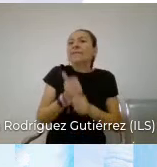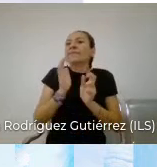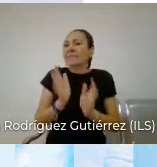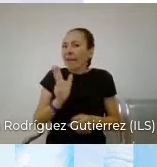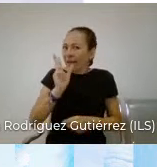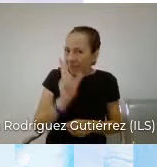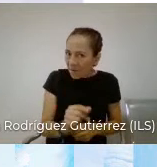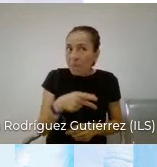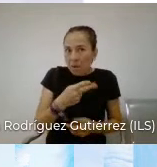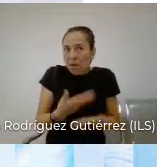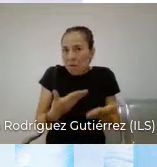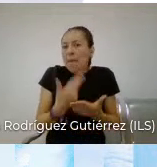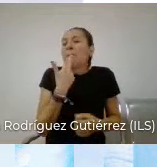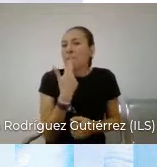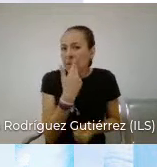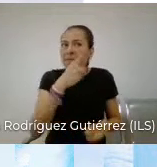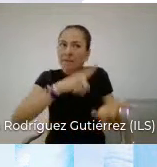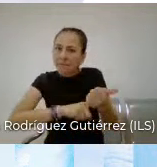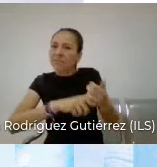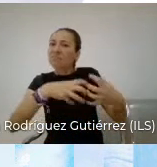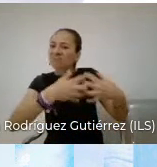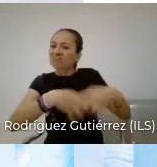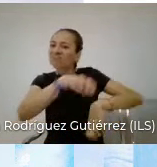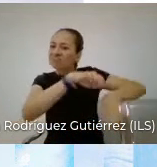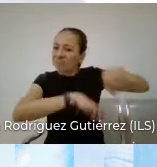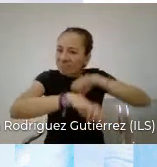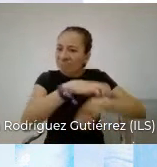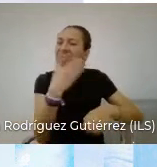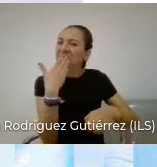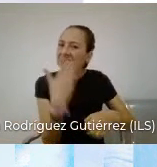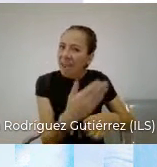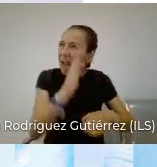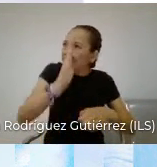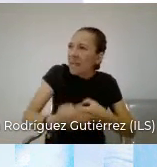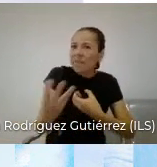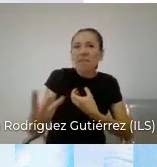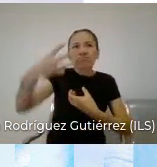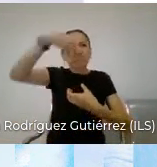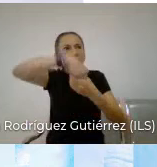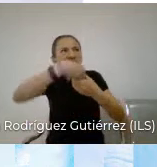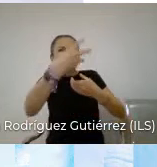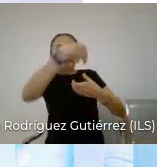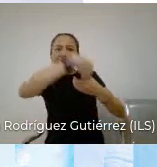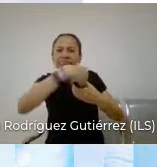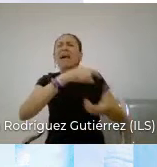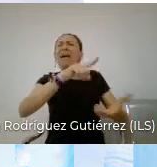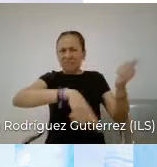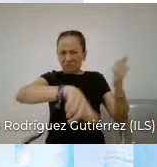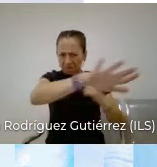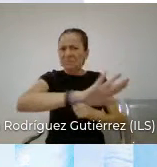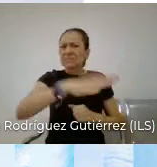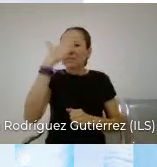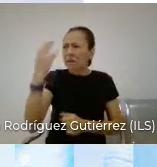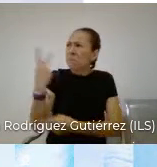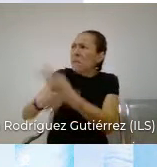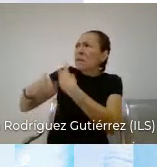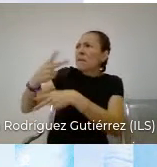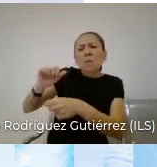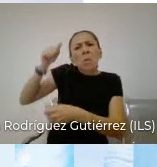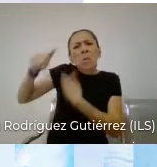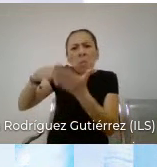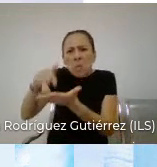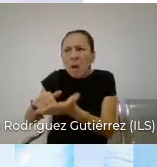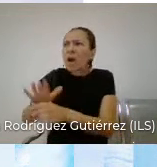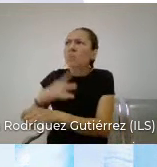comunidad, estar en una empresa incluyente que está capacitada para incluir a personas refugiadas y de todas las diversidades,